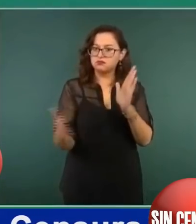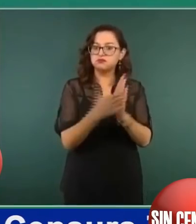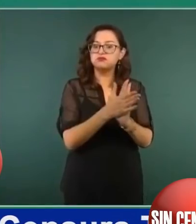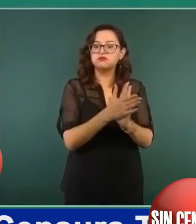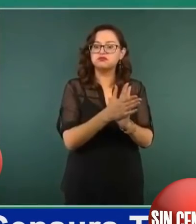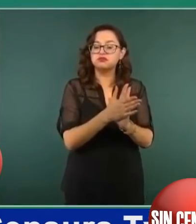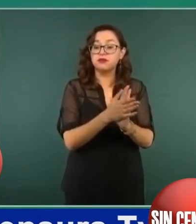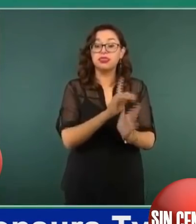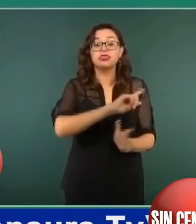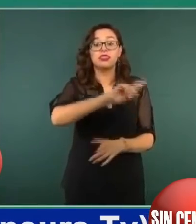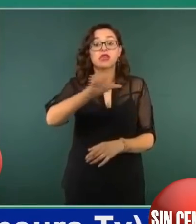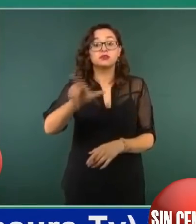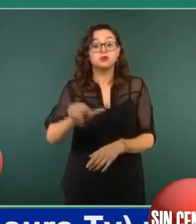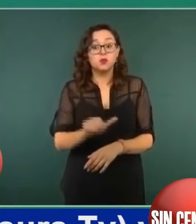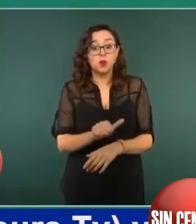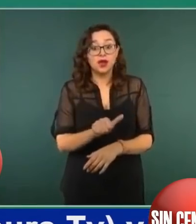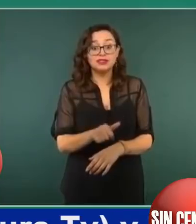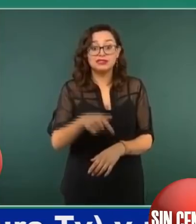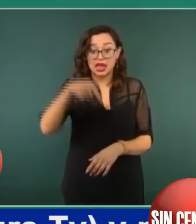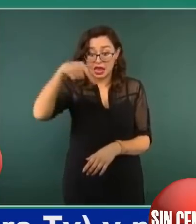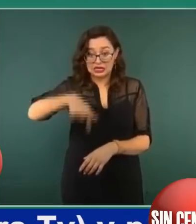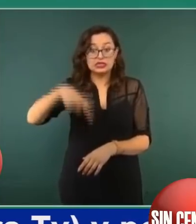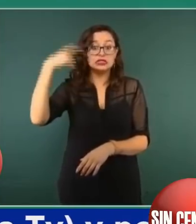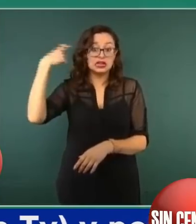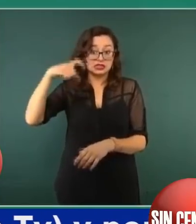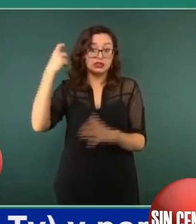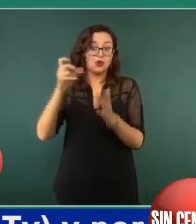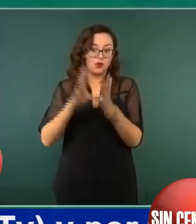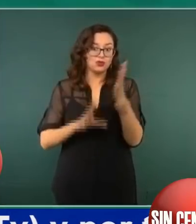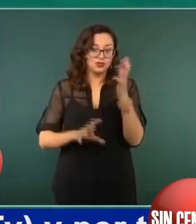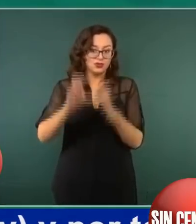Constitución que se escribió aquí en Querétaro,